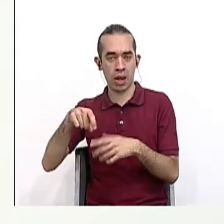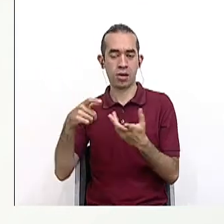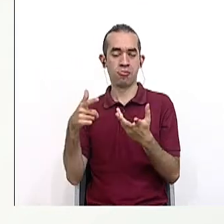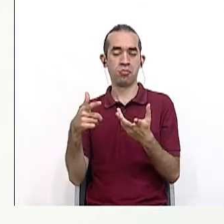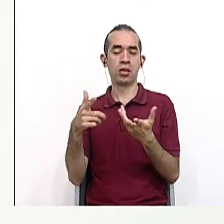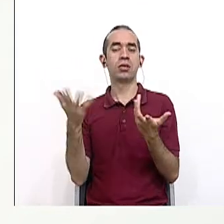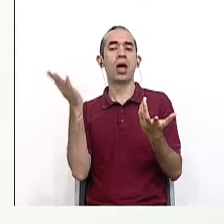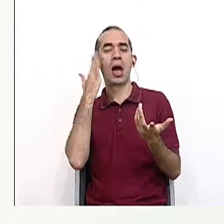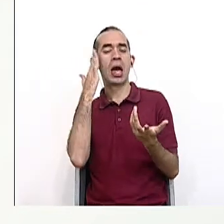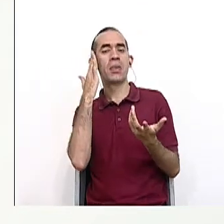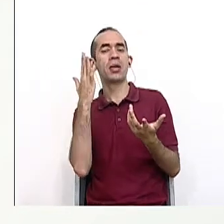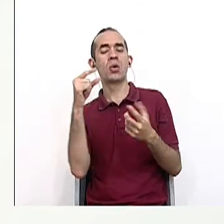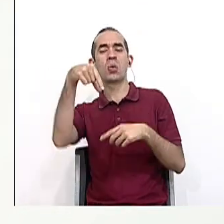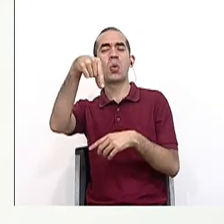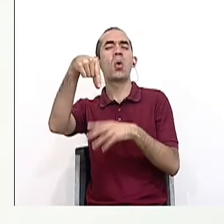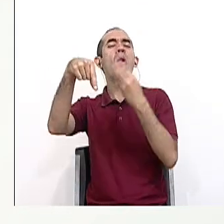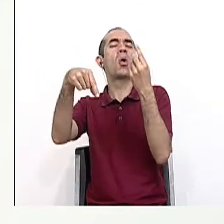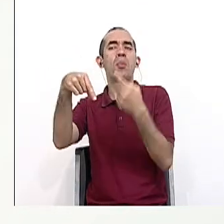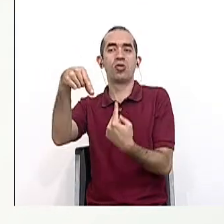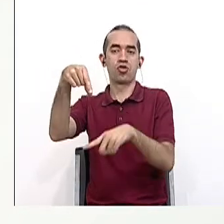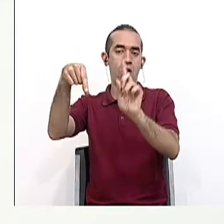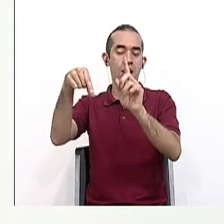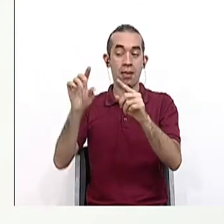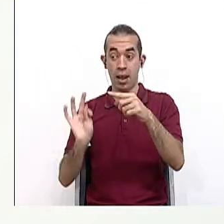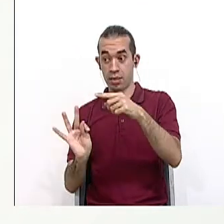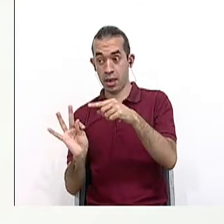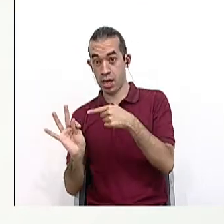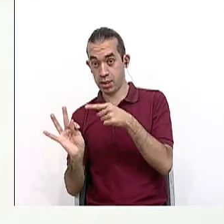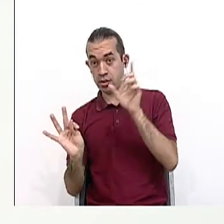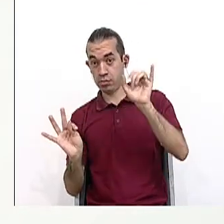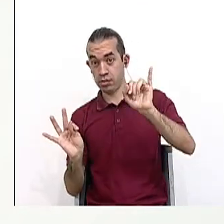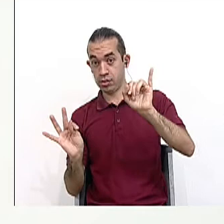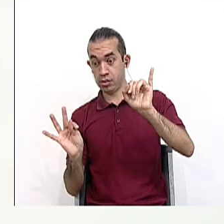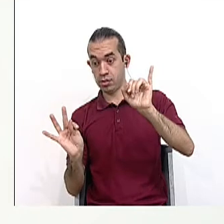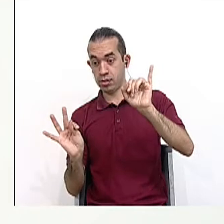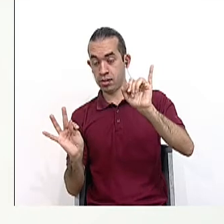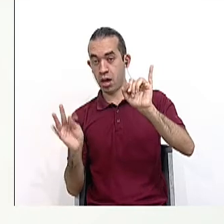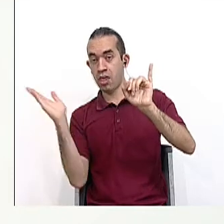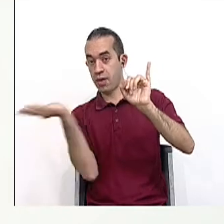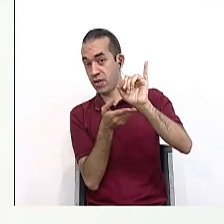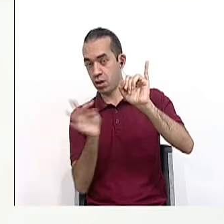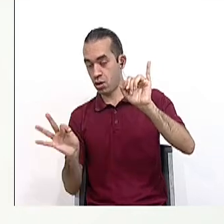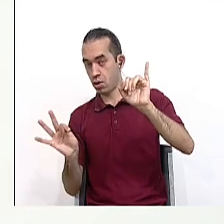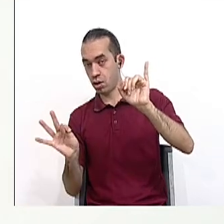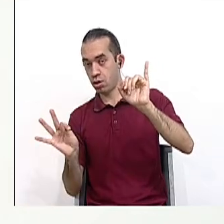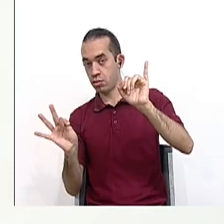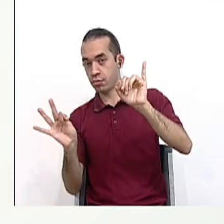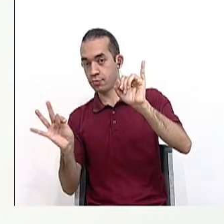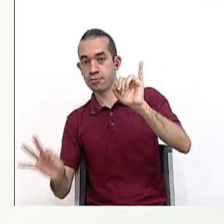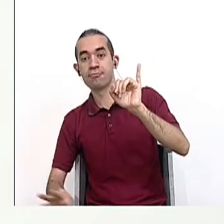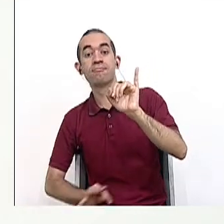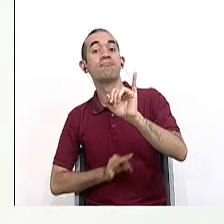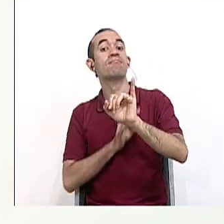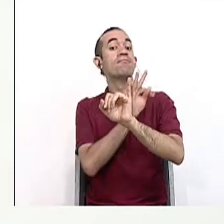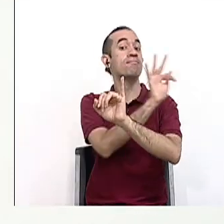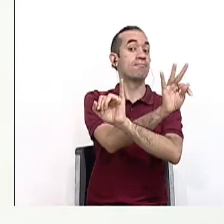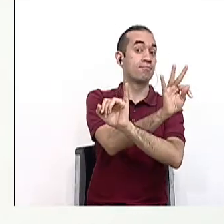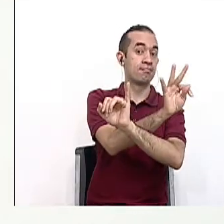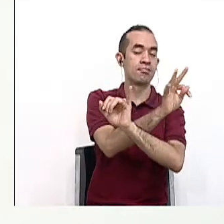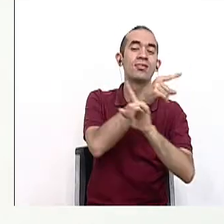¿Cómo despejamos esa Q? ¿Qué está haciendo la T? La T está dividiendo, por lo tanto pasaría al otro lado del igual